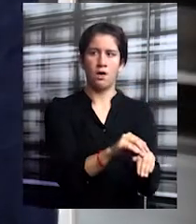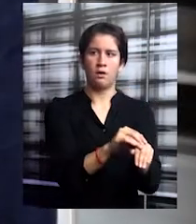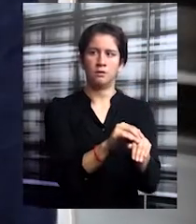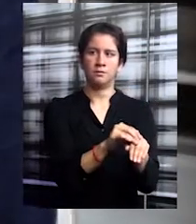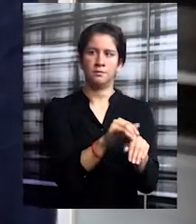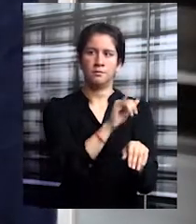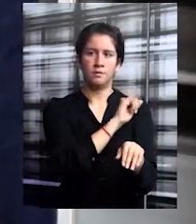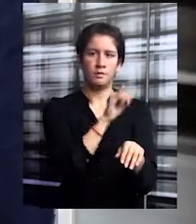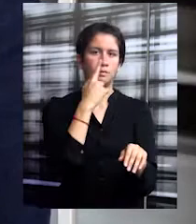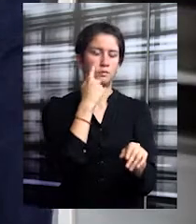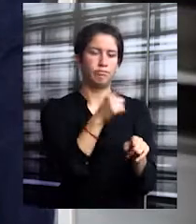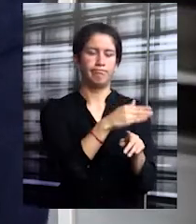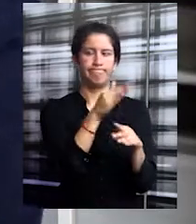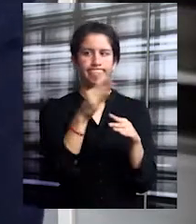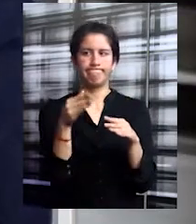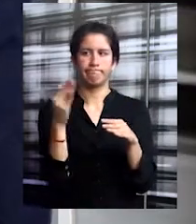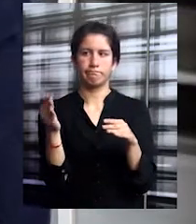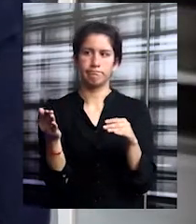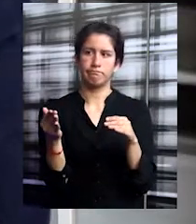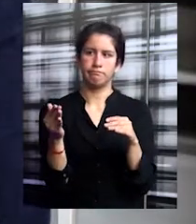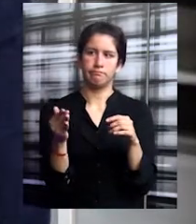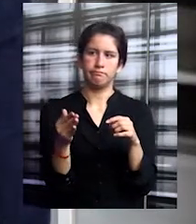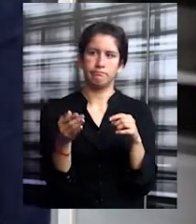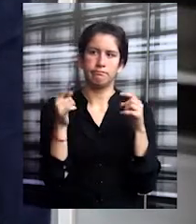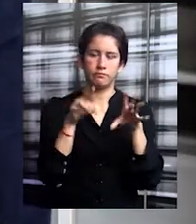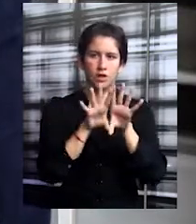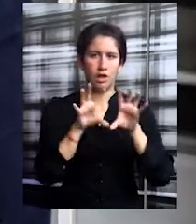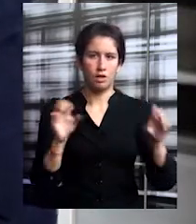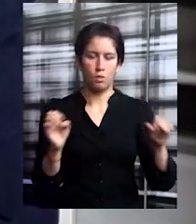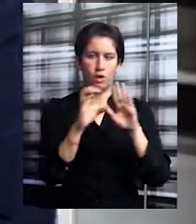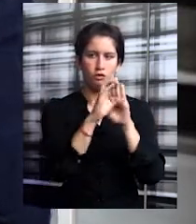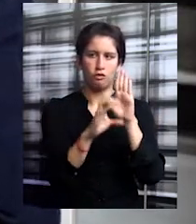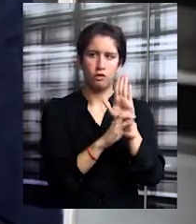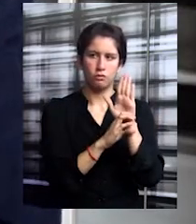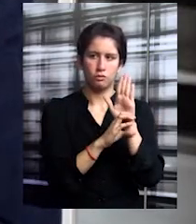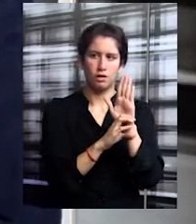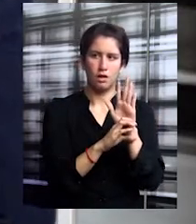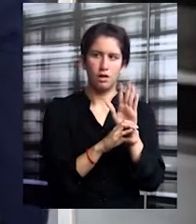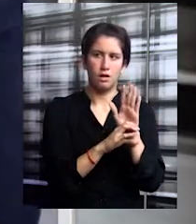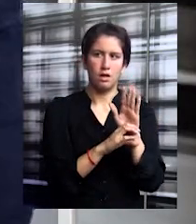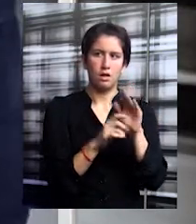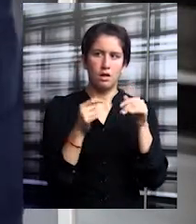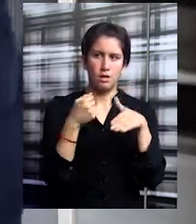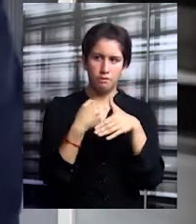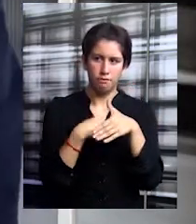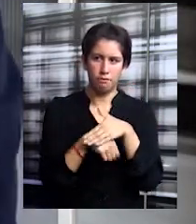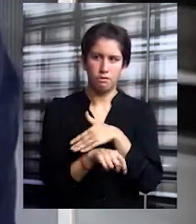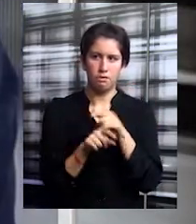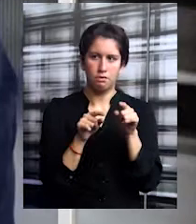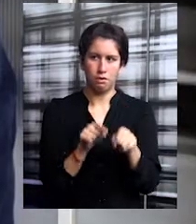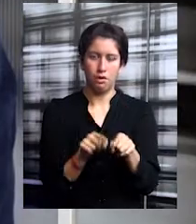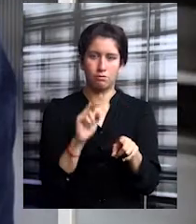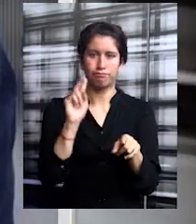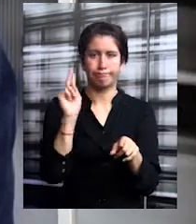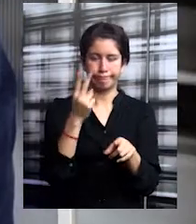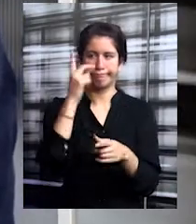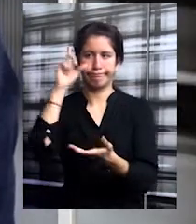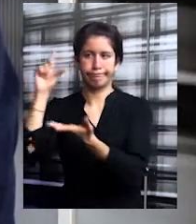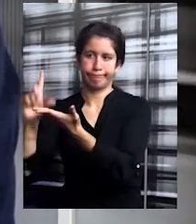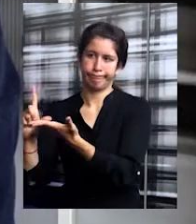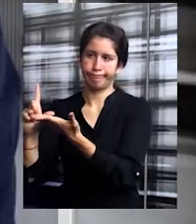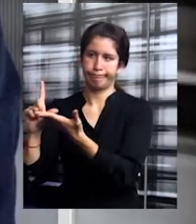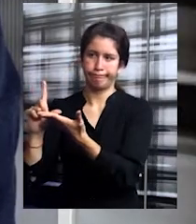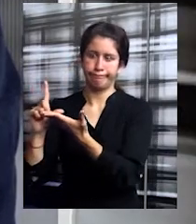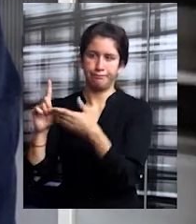se conociera lo del plebiscito de este acuerdo constitucional, ¿no es cierto? ¿Influyó lo del CERVEL? Y en segundo